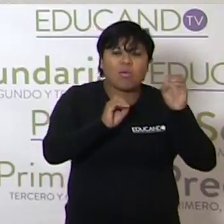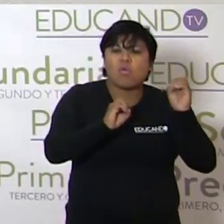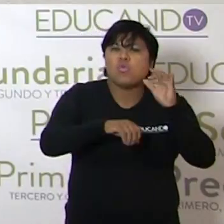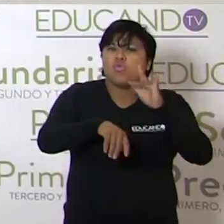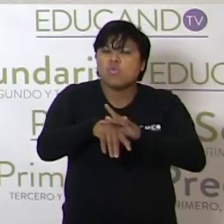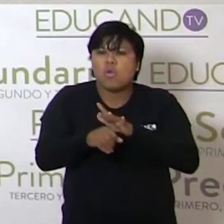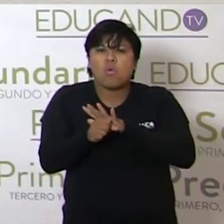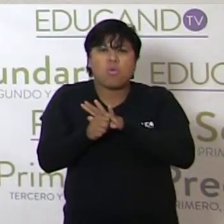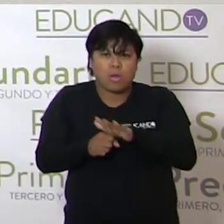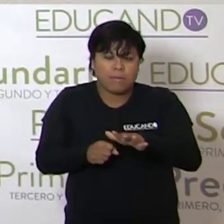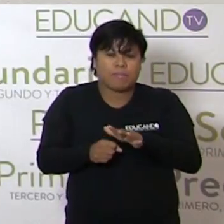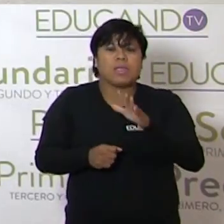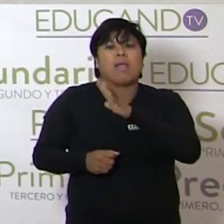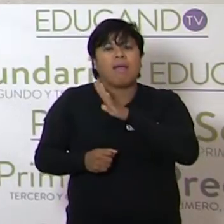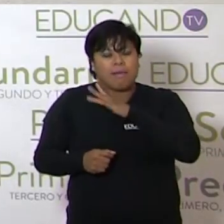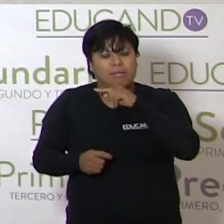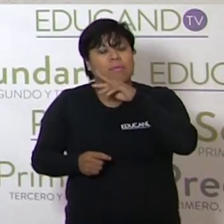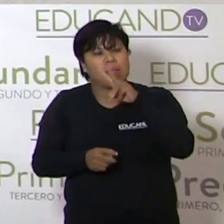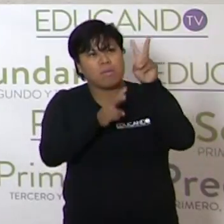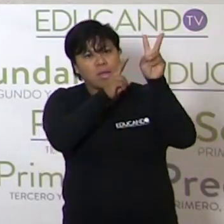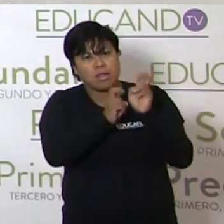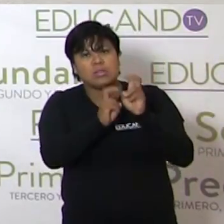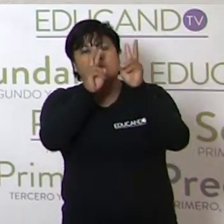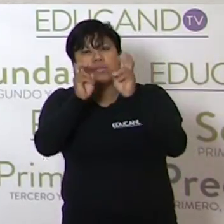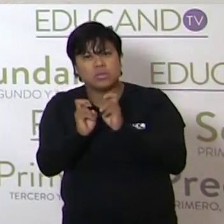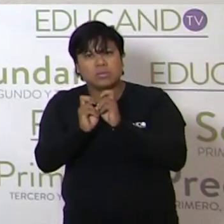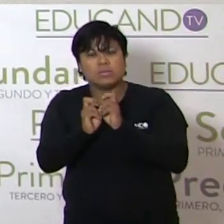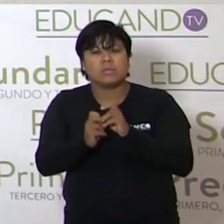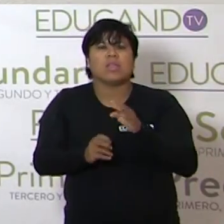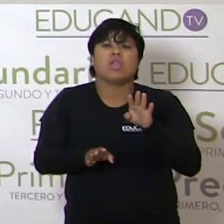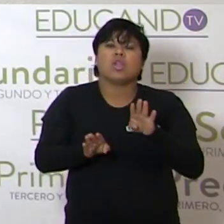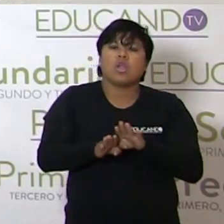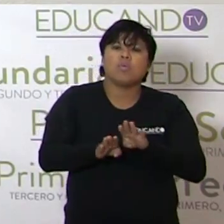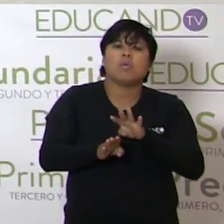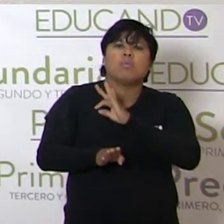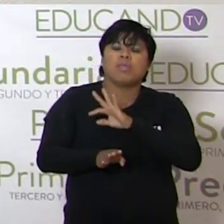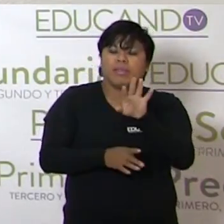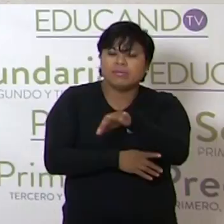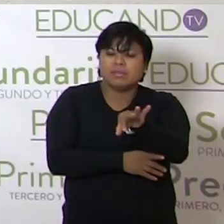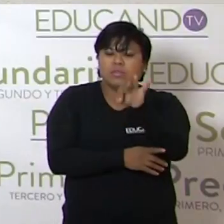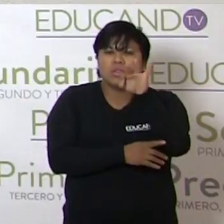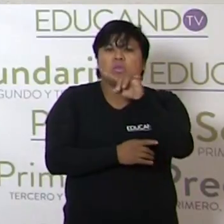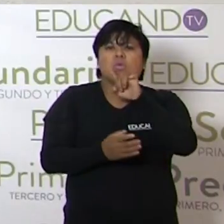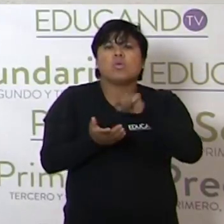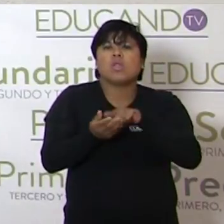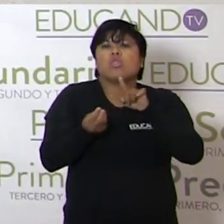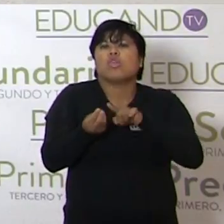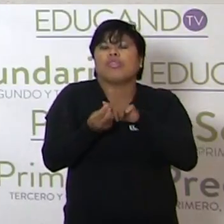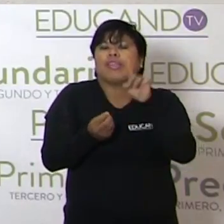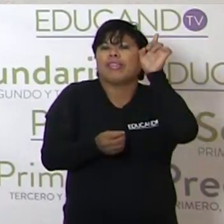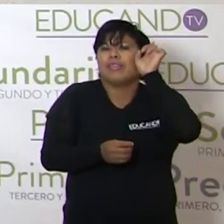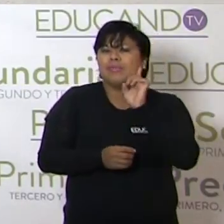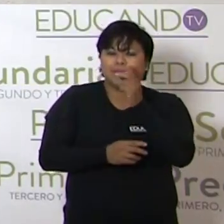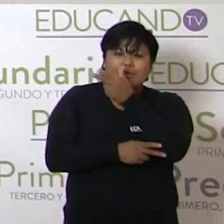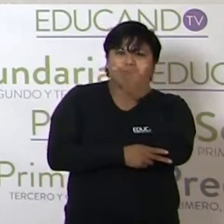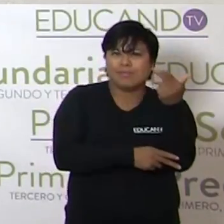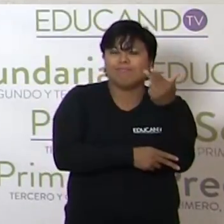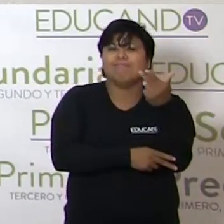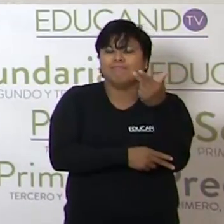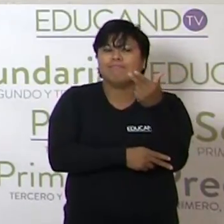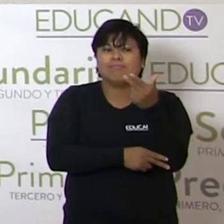Y también hay algunas aplicaciones, estamos hablando también de aplicaciones acerca de cómo seleccionar un lugar donde hospedarnos. Voy a mostrar algunas de